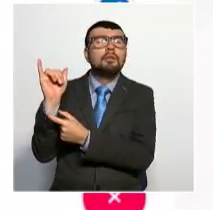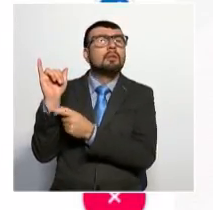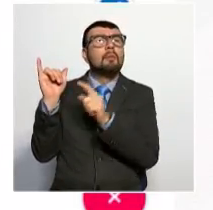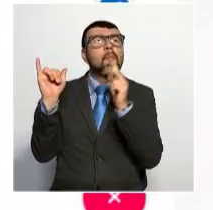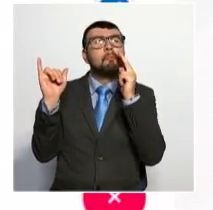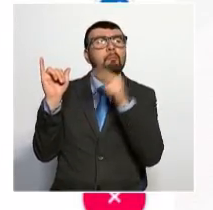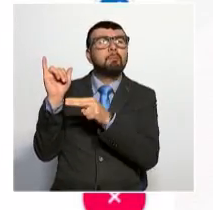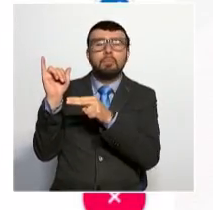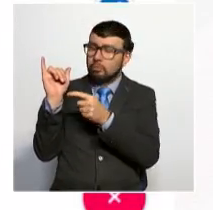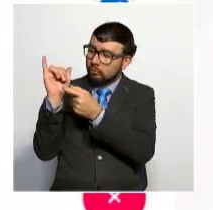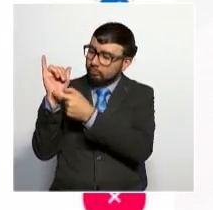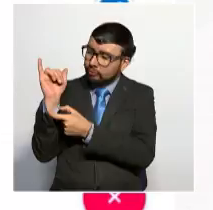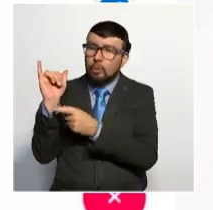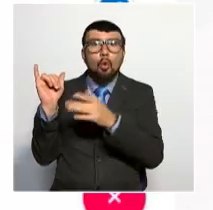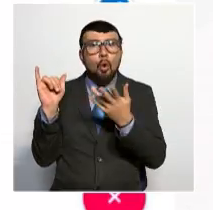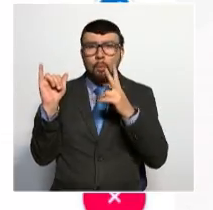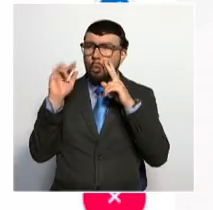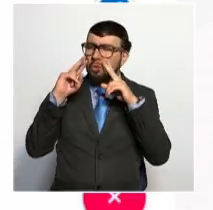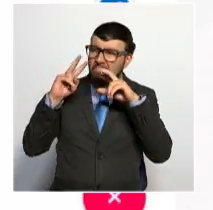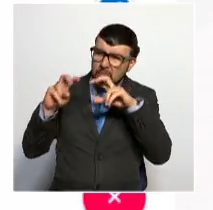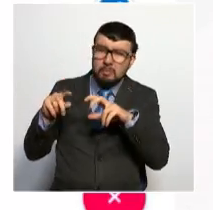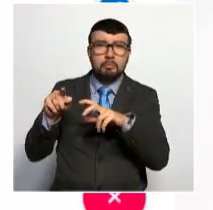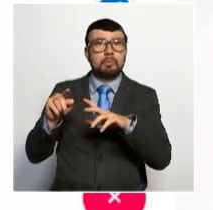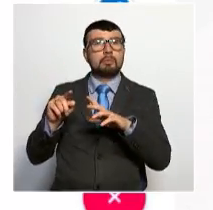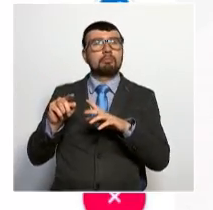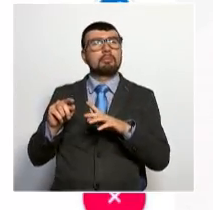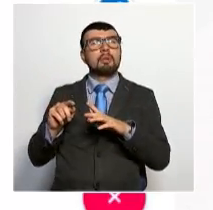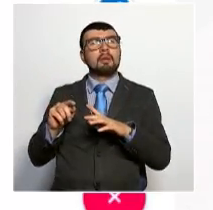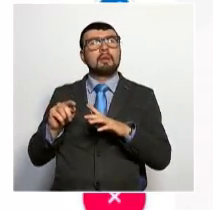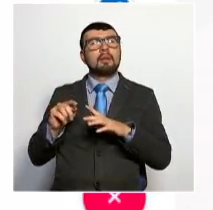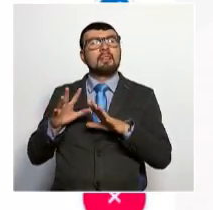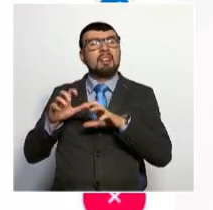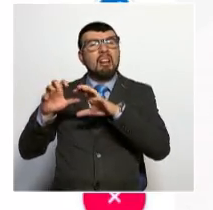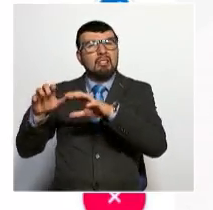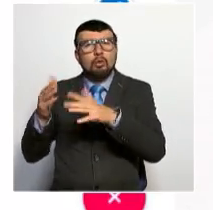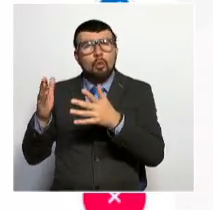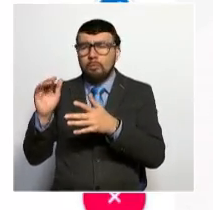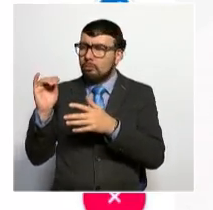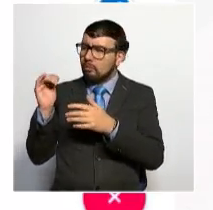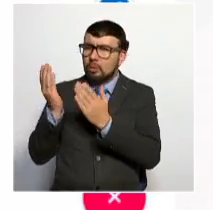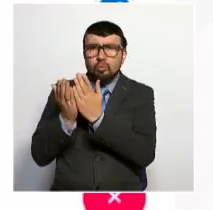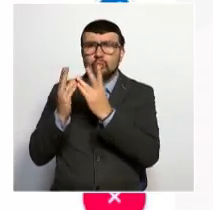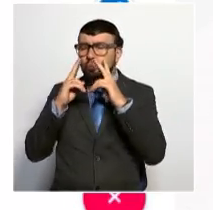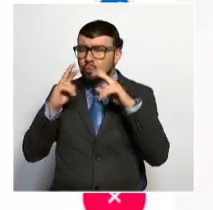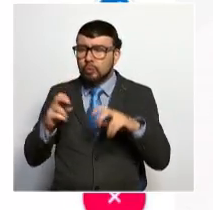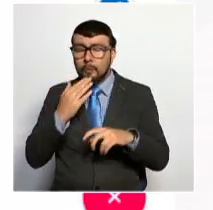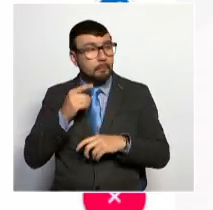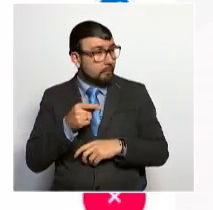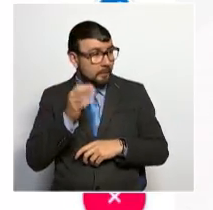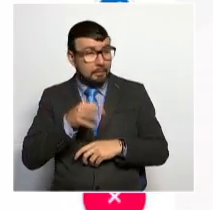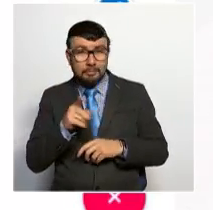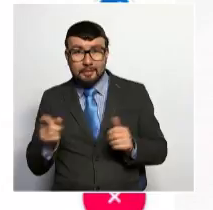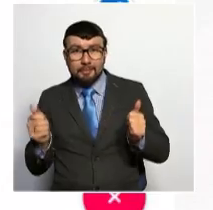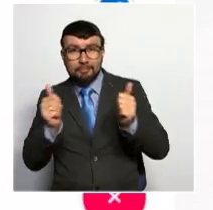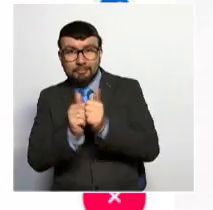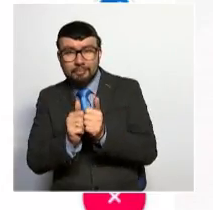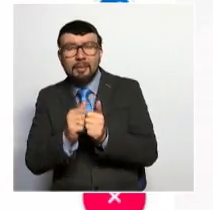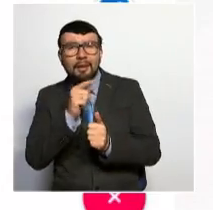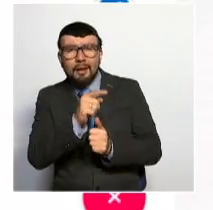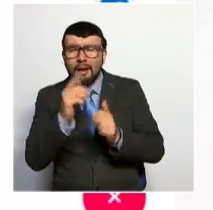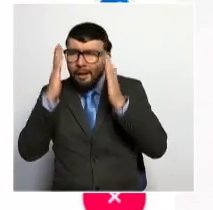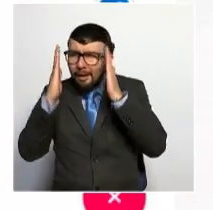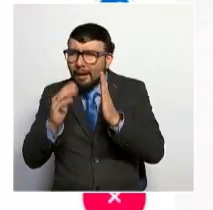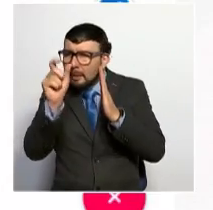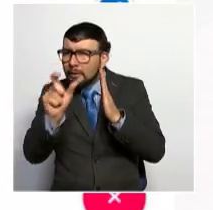cáncer, cómo es ese estudio, porque usted siempre en los programas que hacemos de atención a los